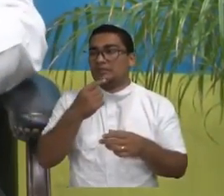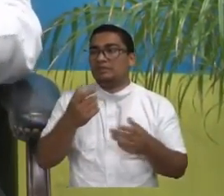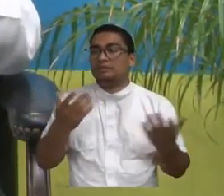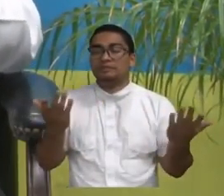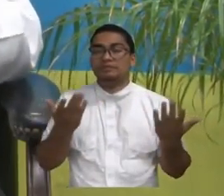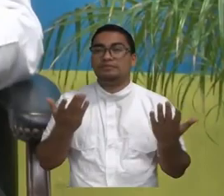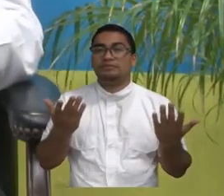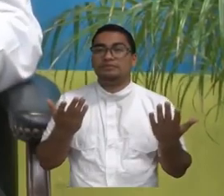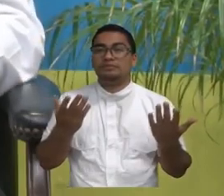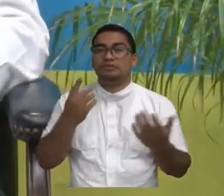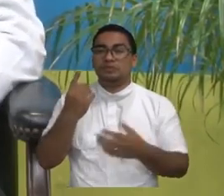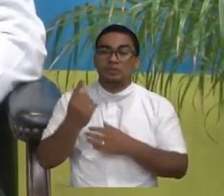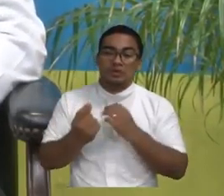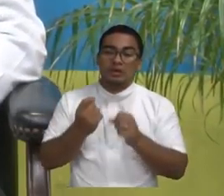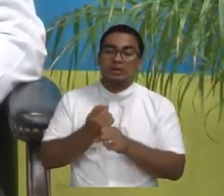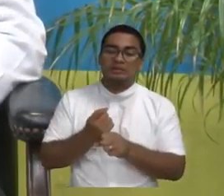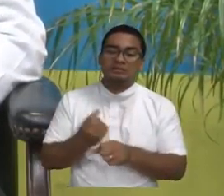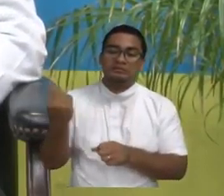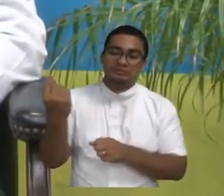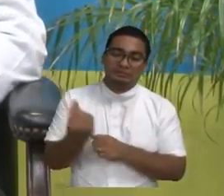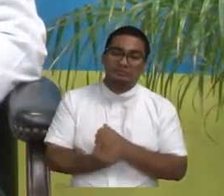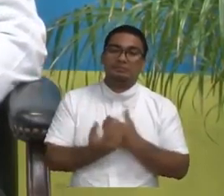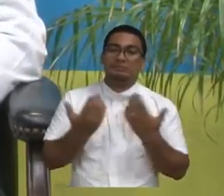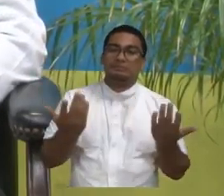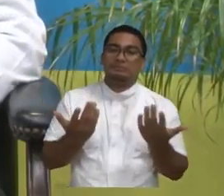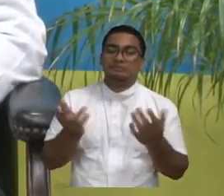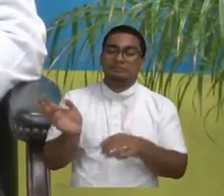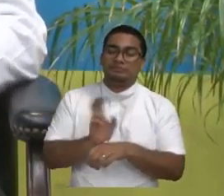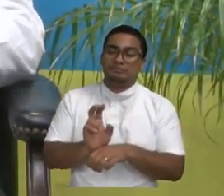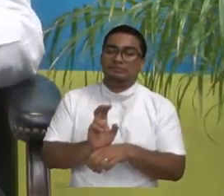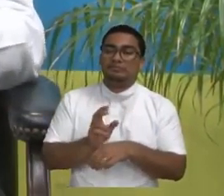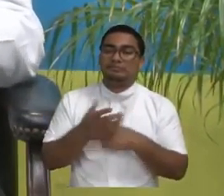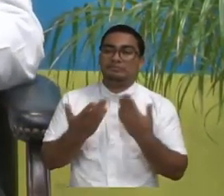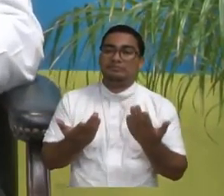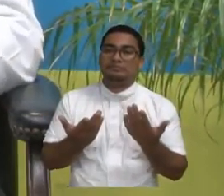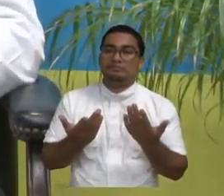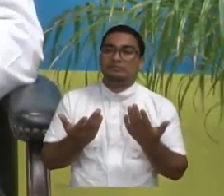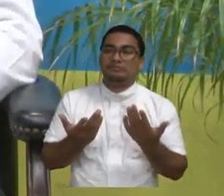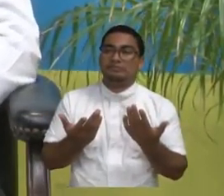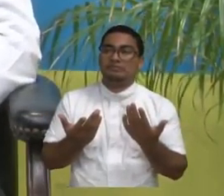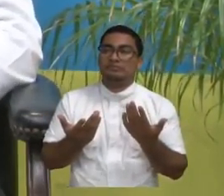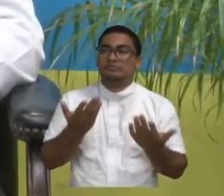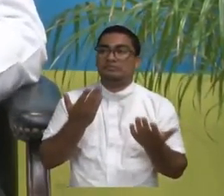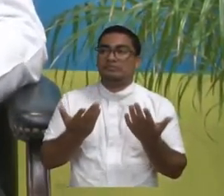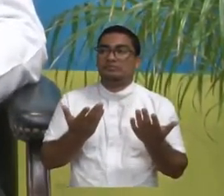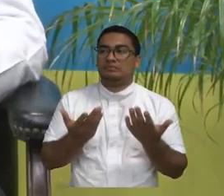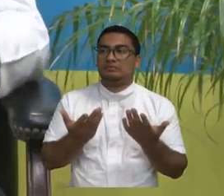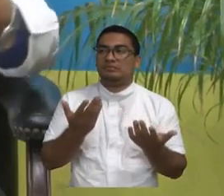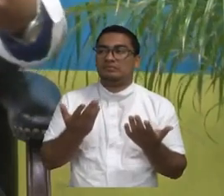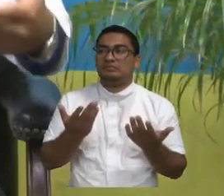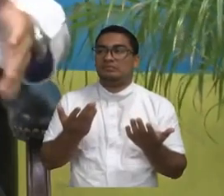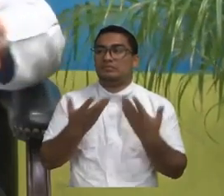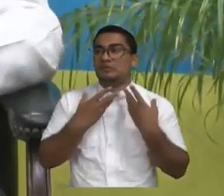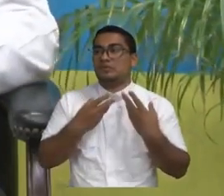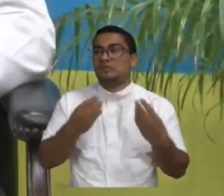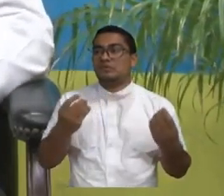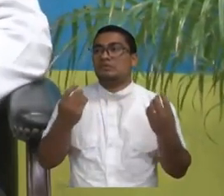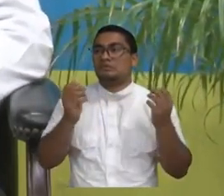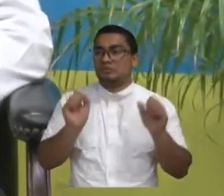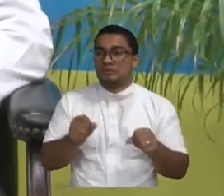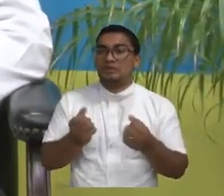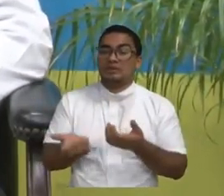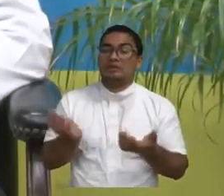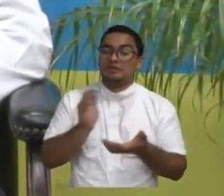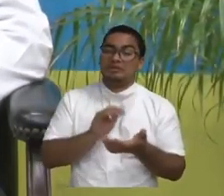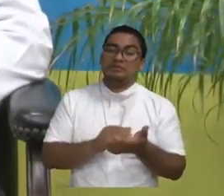le da cita cada año, siempre para estarlo vigilando, para buscar pues recidiva, porque el paciente puede ser que se cure, pero tiene derecho a volverse a